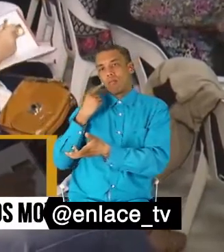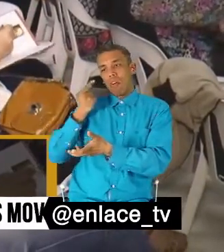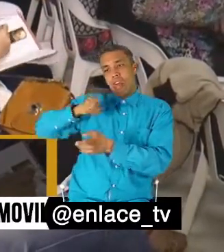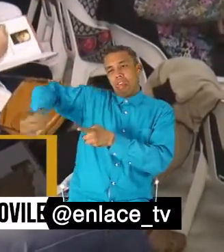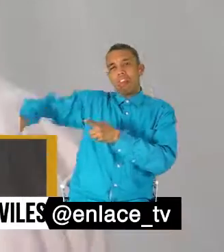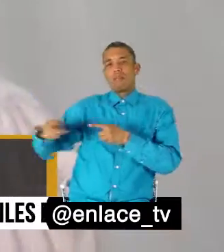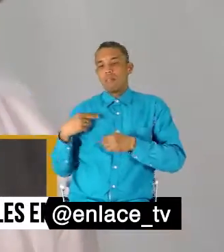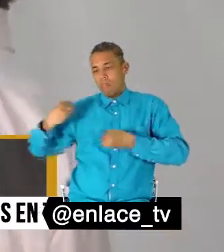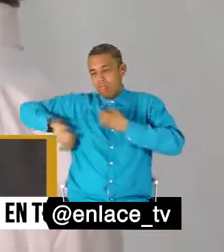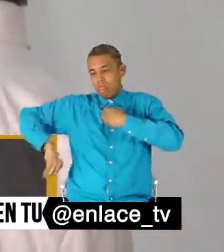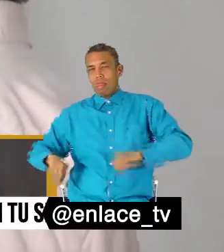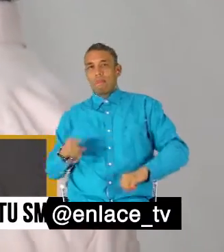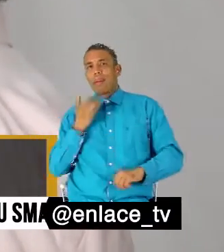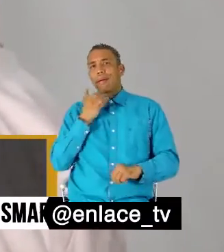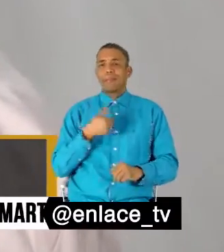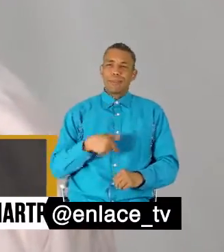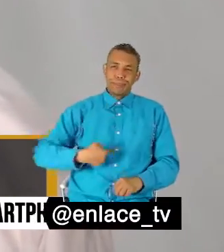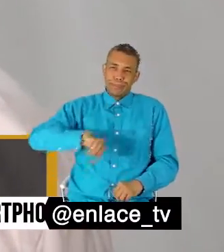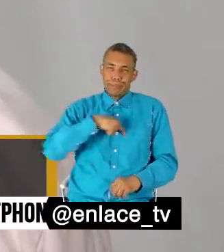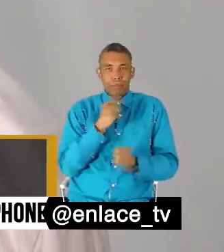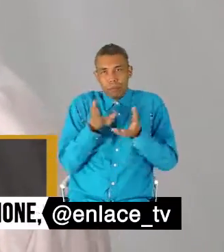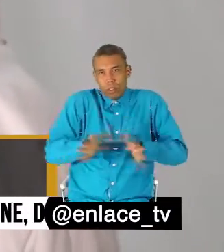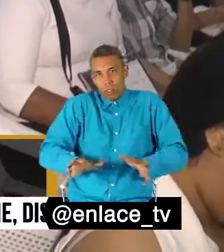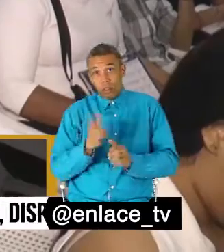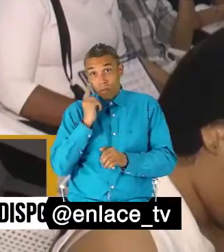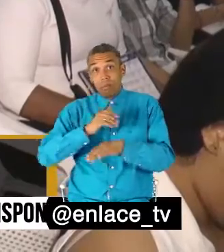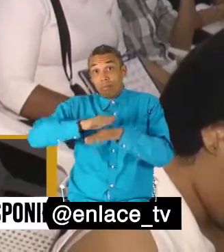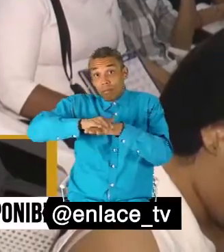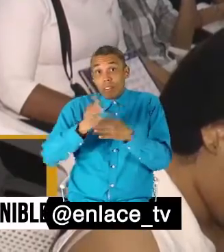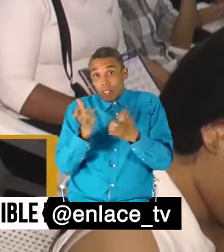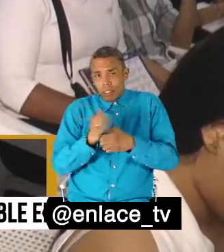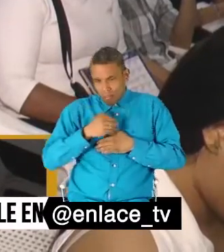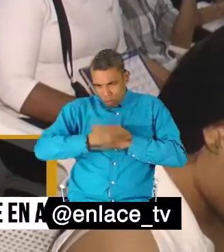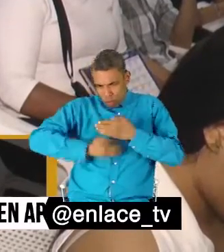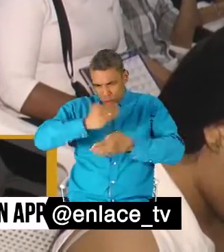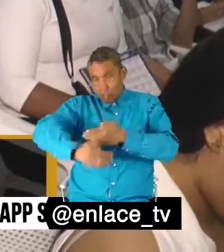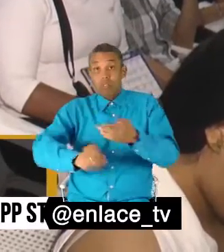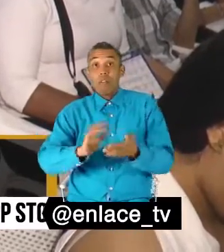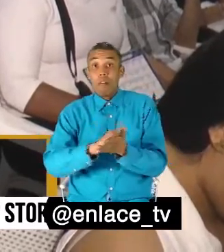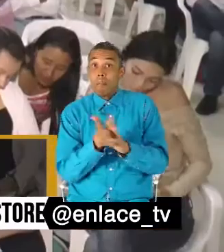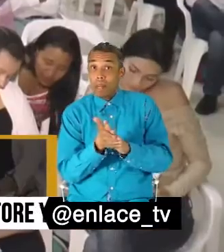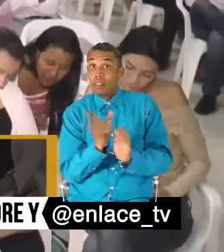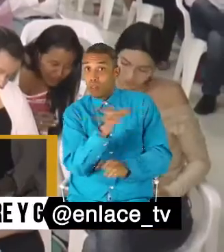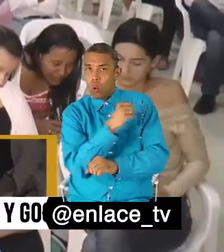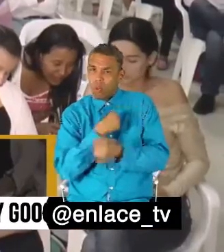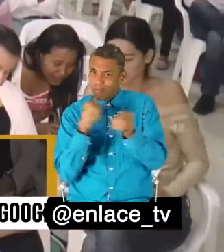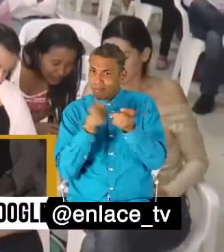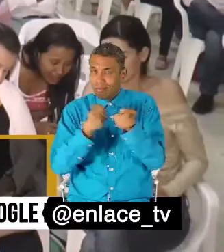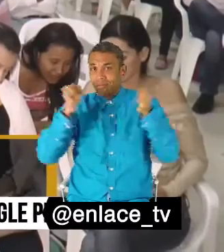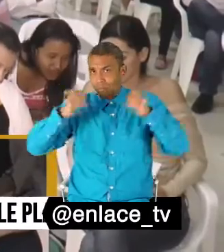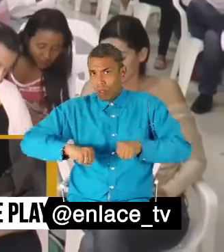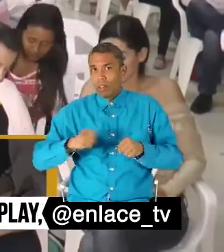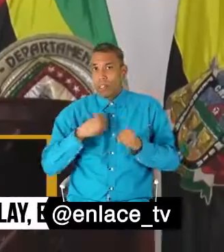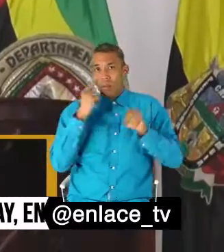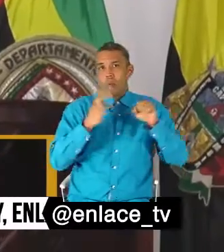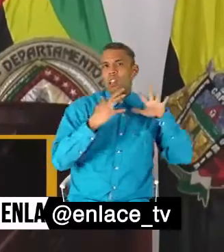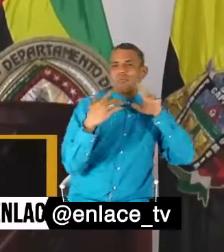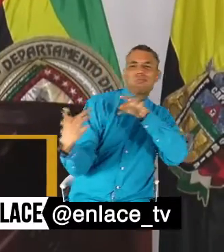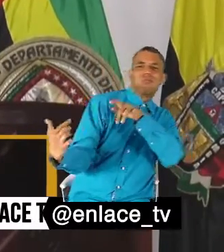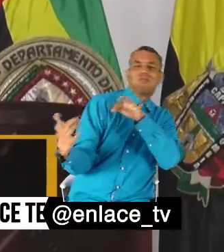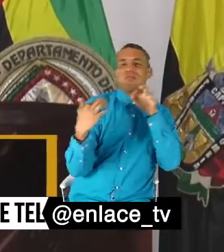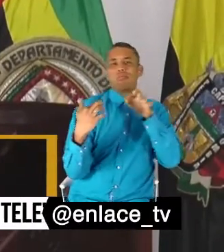conflicto como tal y le ha pedido a los asistentes a defender la paz en el propósito de tener un proyecto de vida sin el fantasma de la guerra.